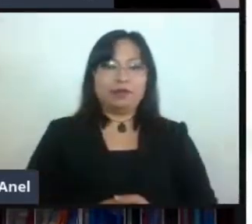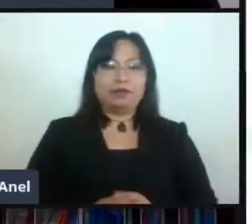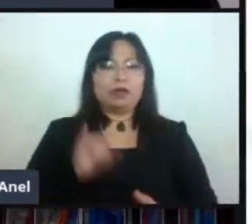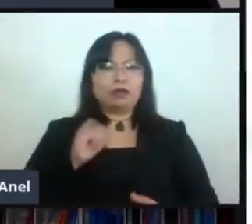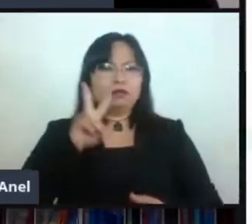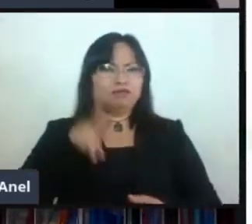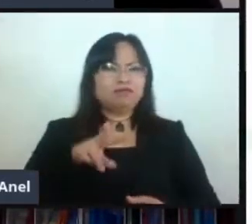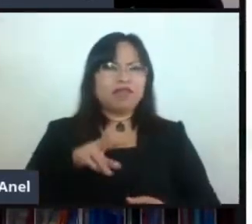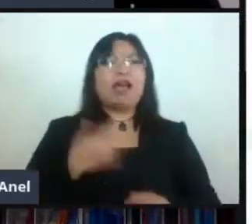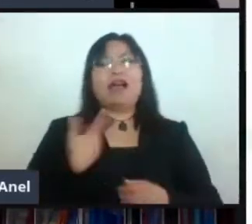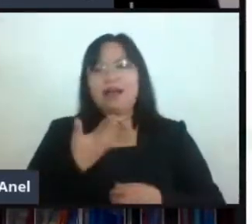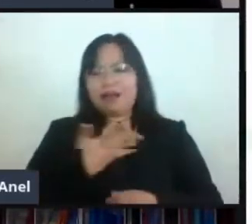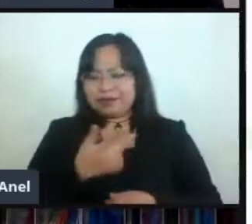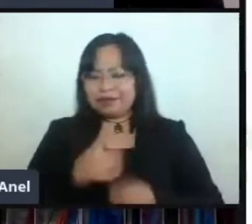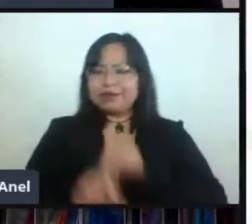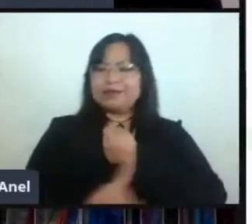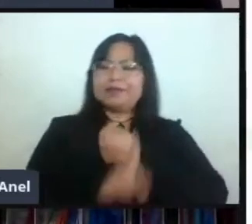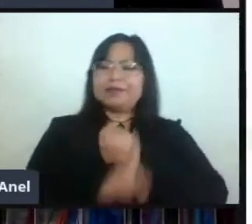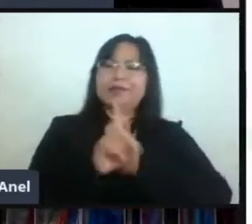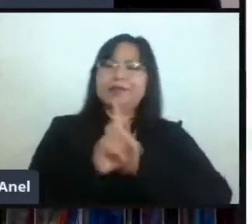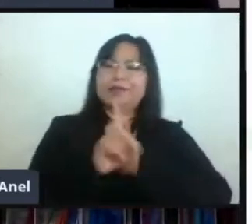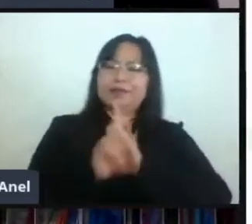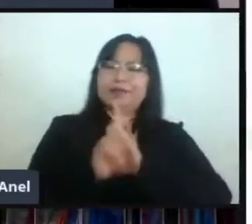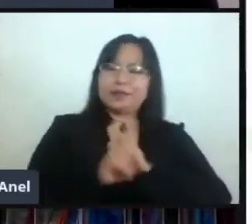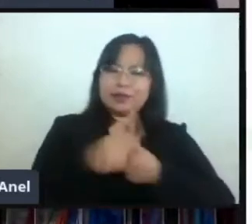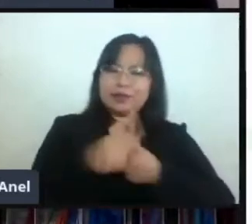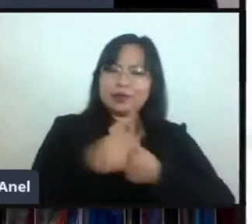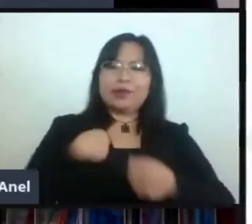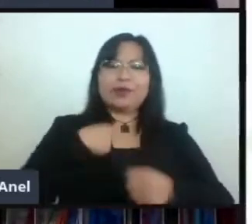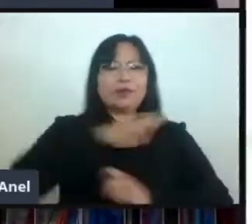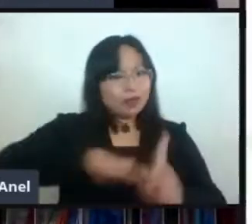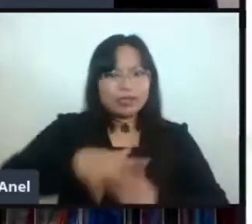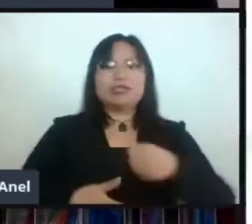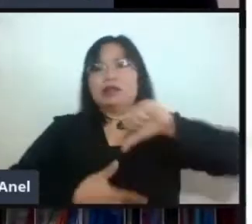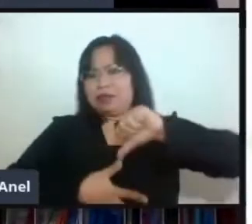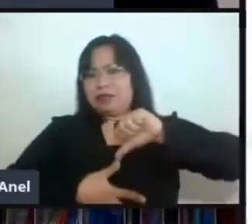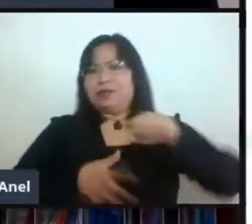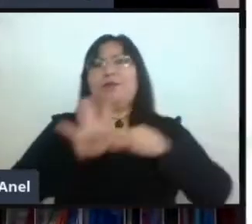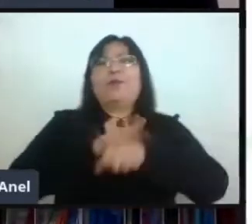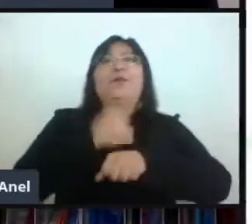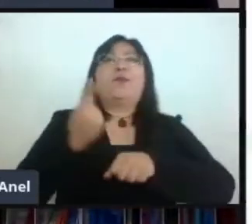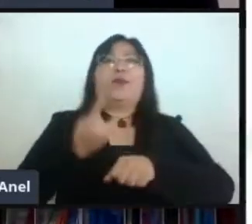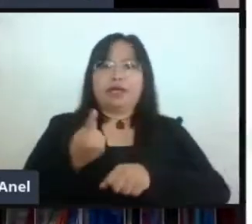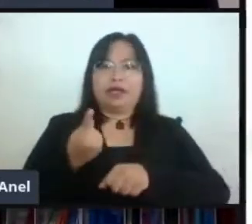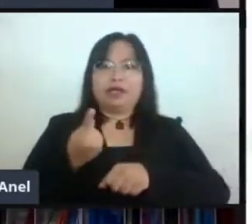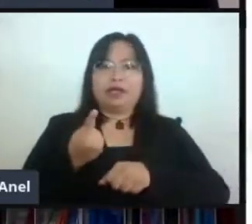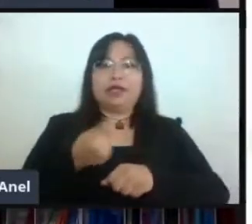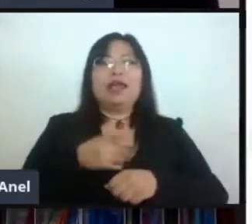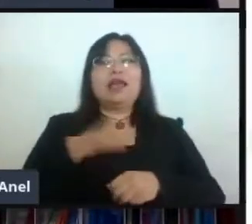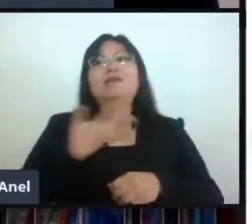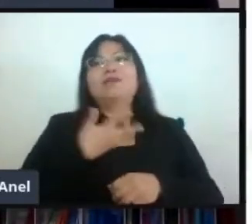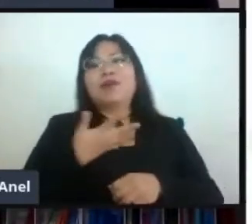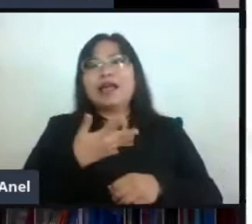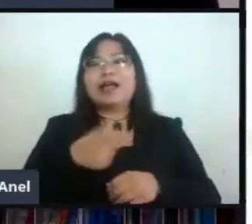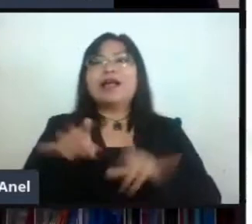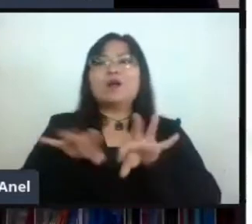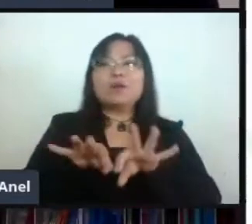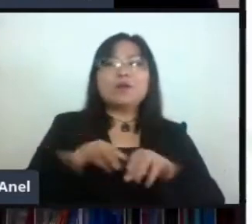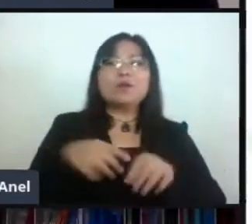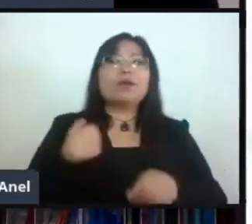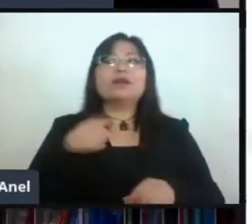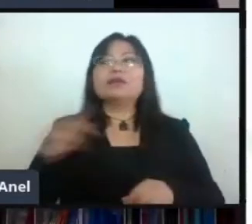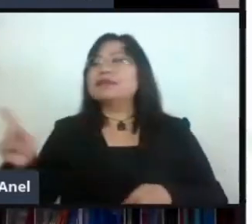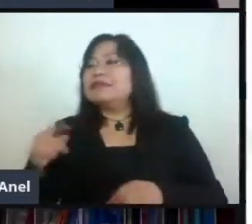muy común. En casa, pues tenemos que compartir el equipo con los hermanos mayores, con los